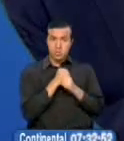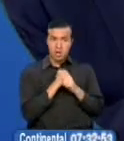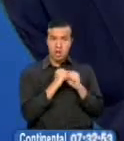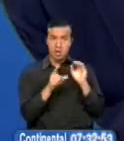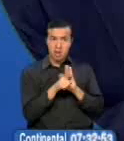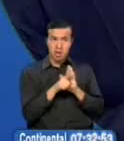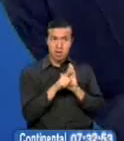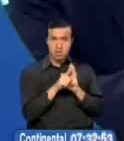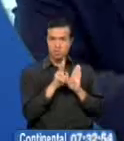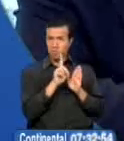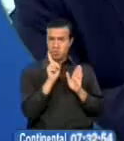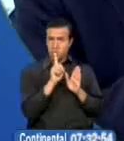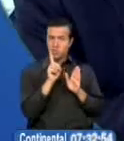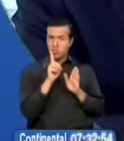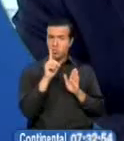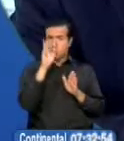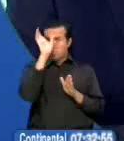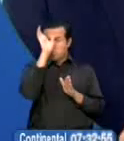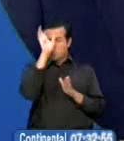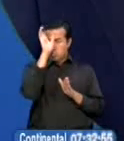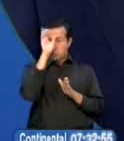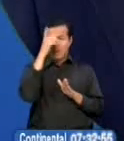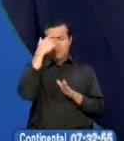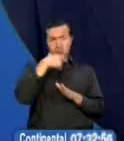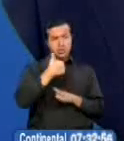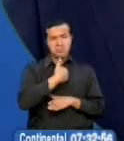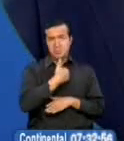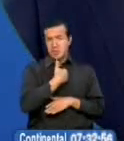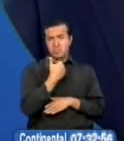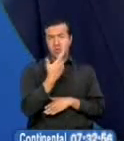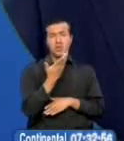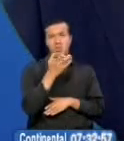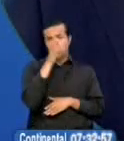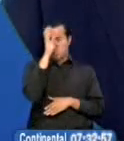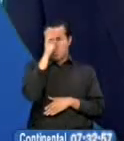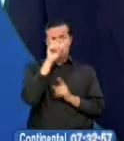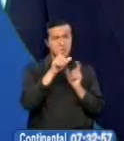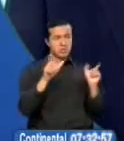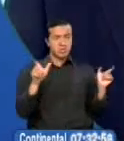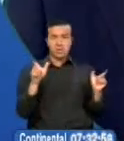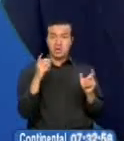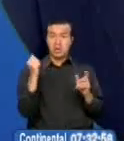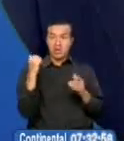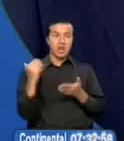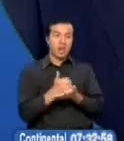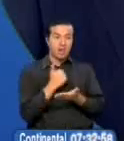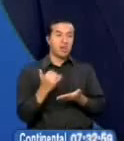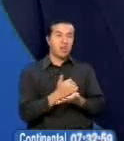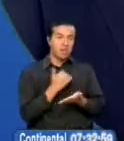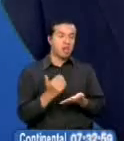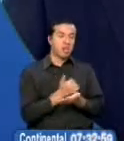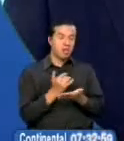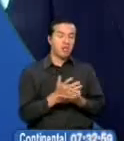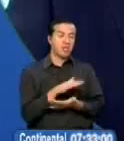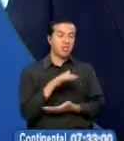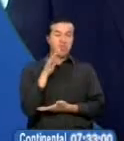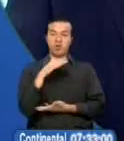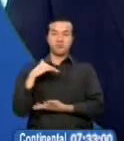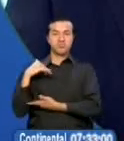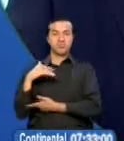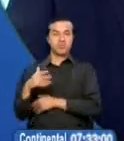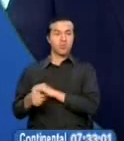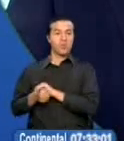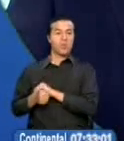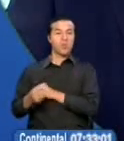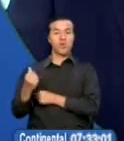jurídica específicamente, sino a una cultura del ciudadano o a una cultura de la gente que por acumulación prefiere el retorno rápido,